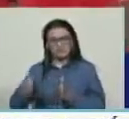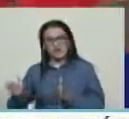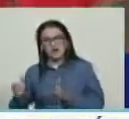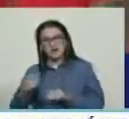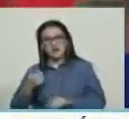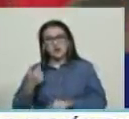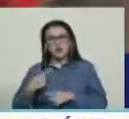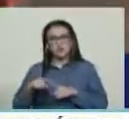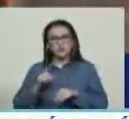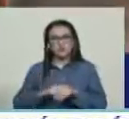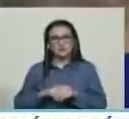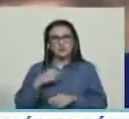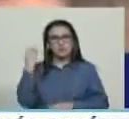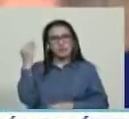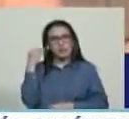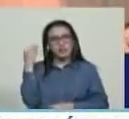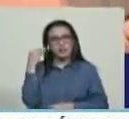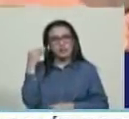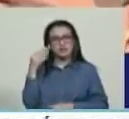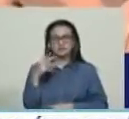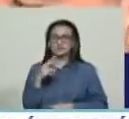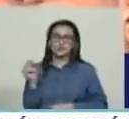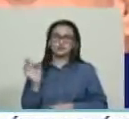si lo pensamos,